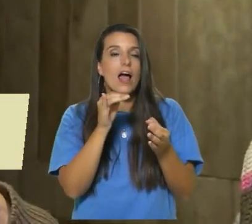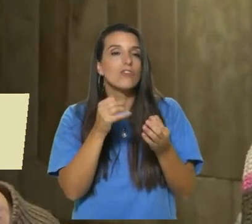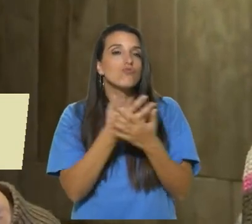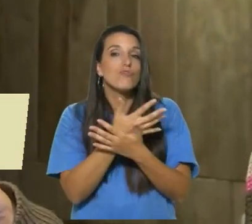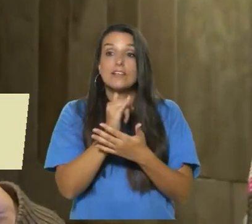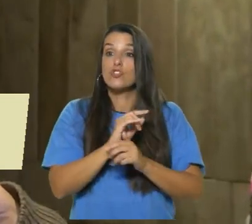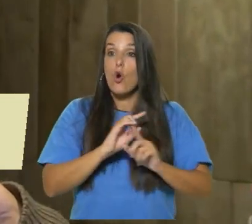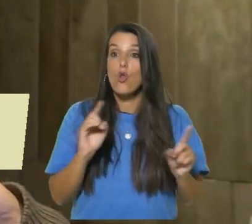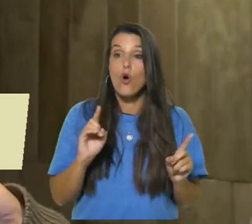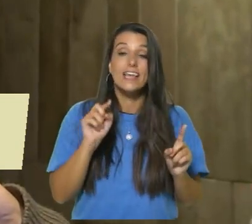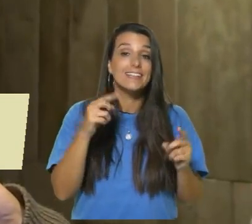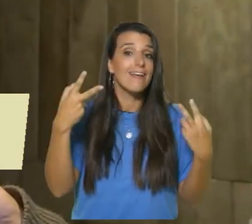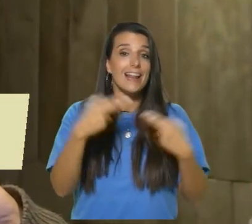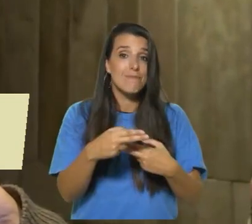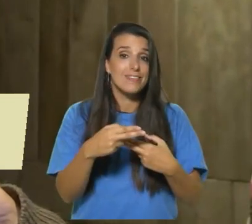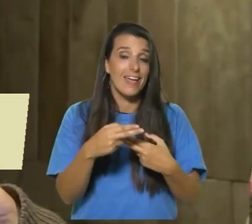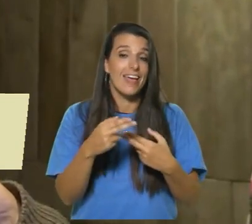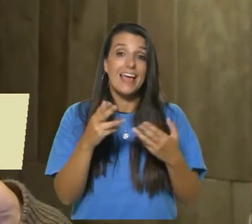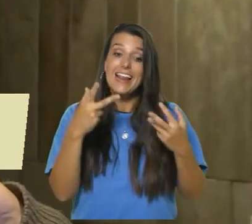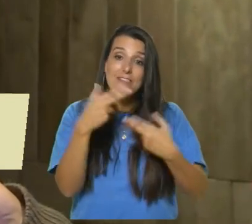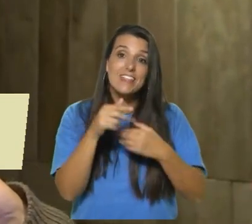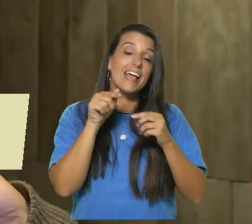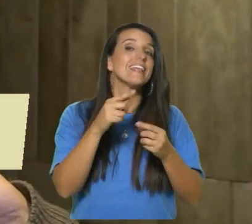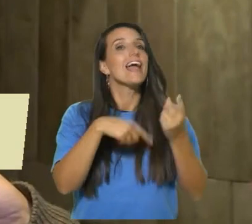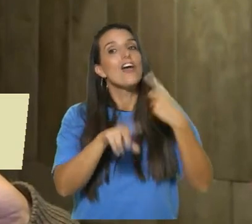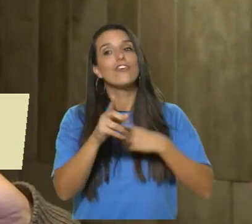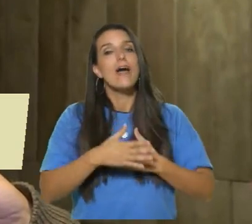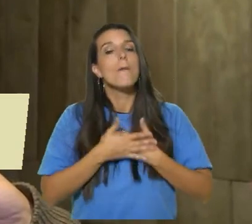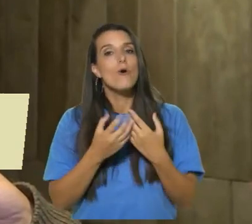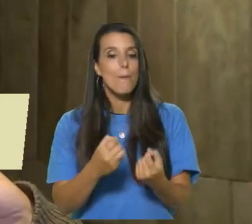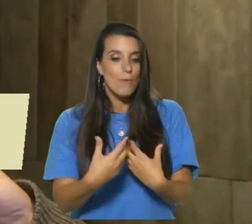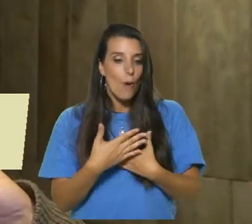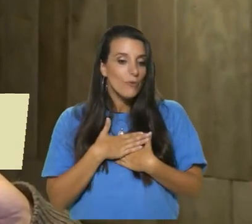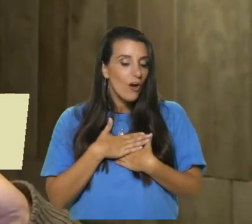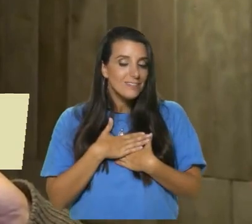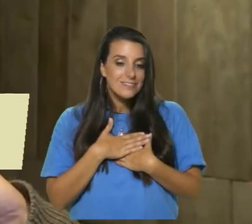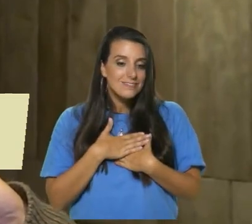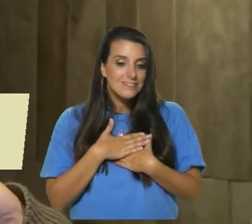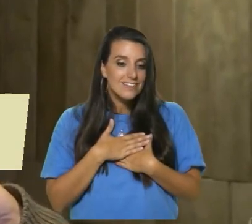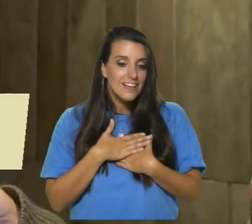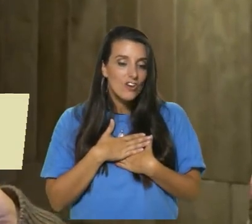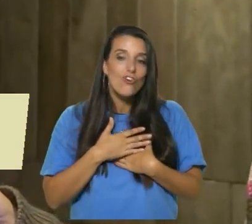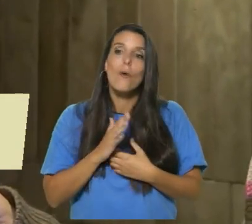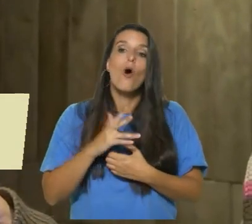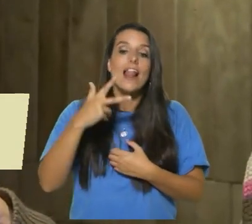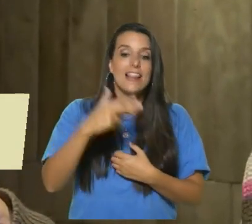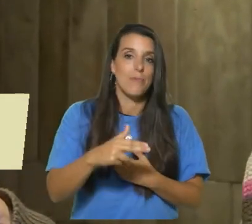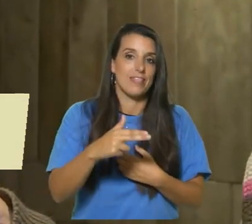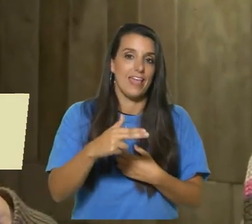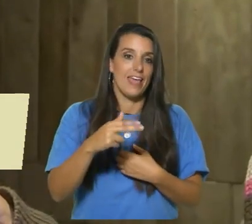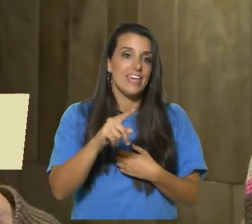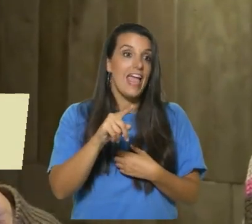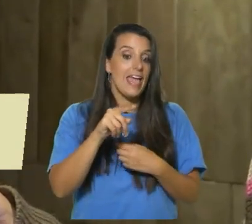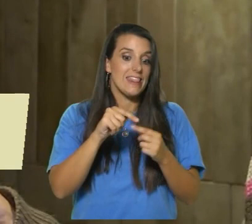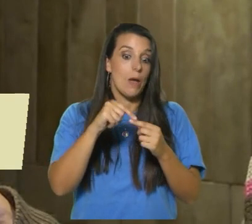hay freno Ese es el límite ese límite no lo puedo mover si Entonces el amor propio es el límite justamente para no cruzar la fronteras y el